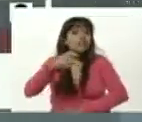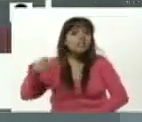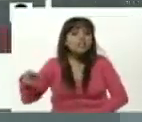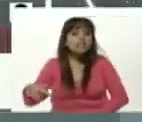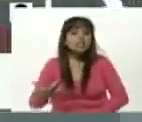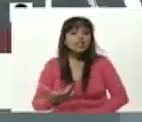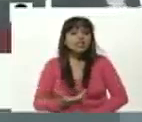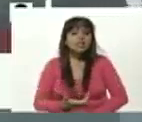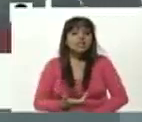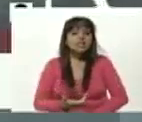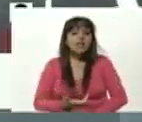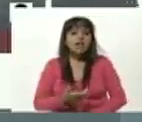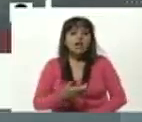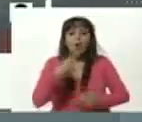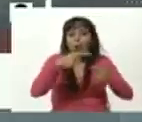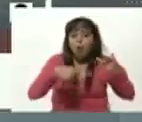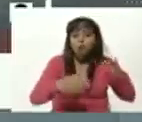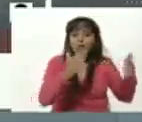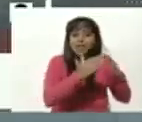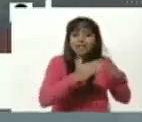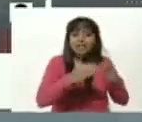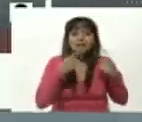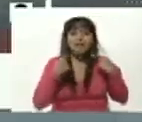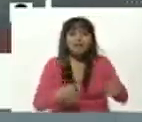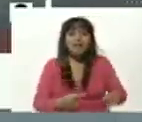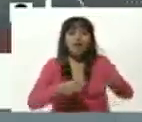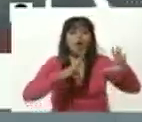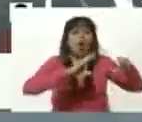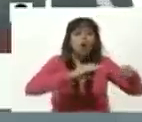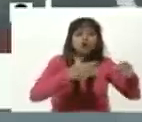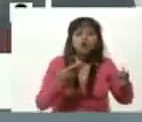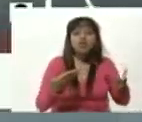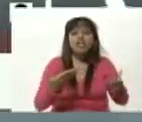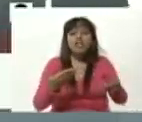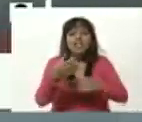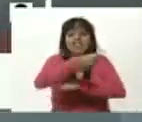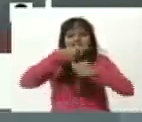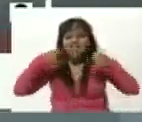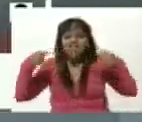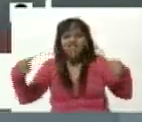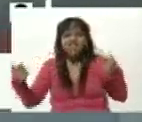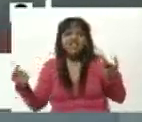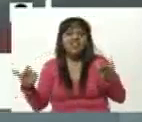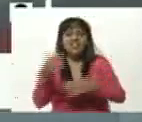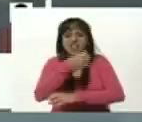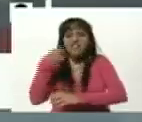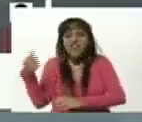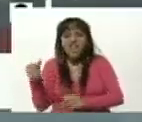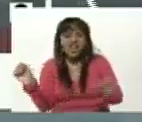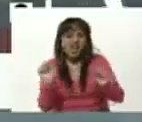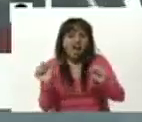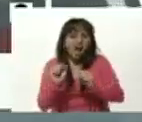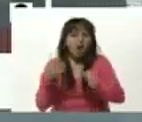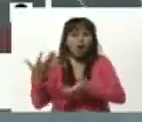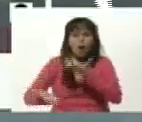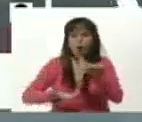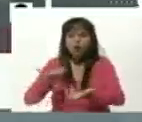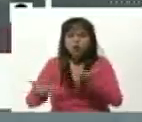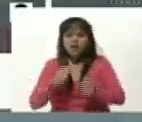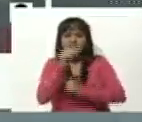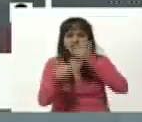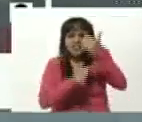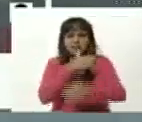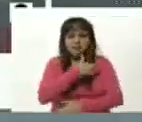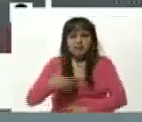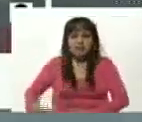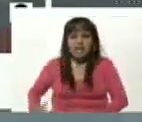los enseres que se perdieron, colchonetas, nevera, cocina. La vicepresidenta de la República también